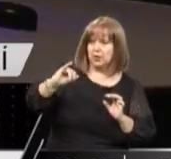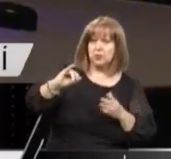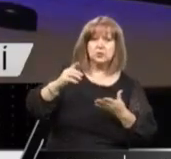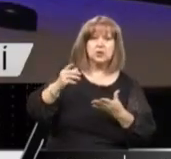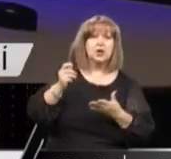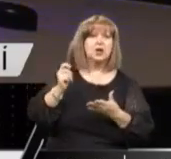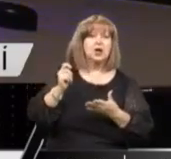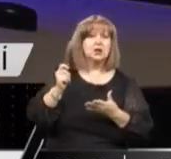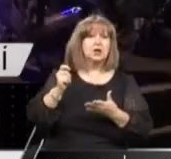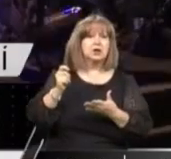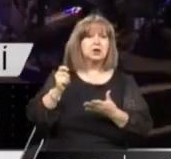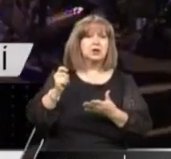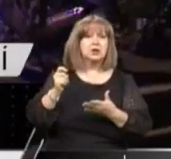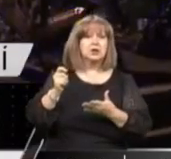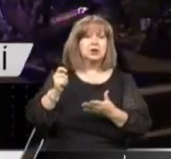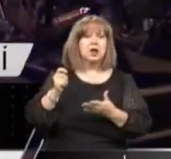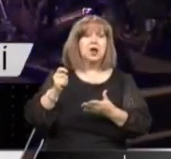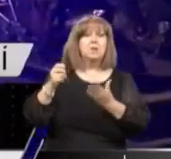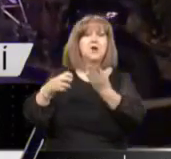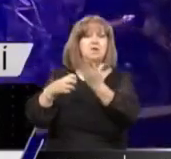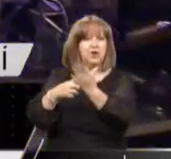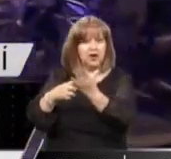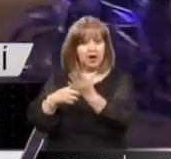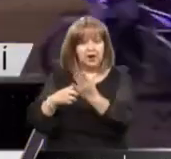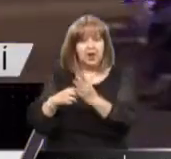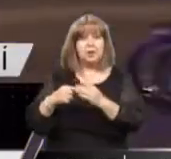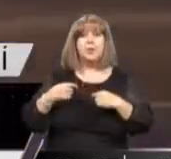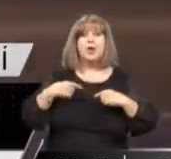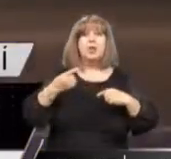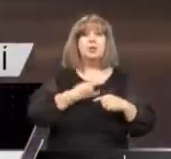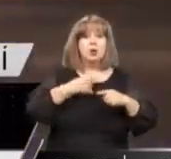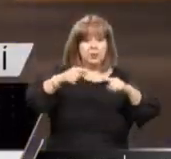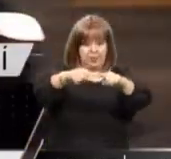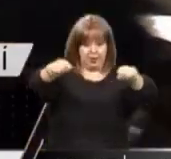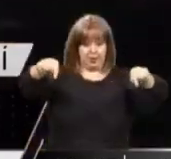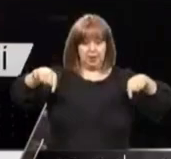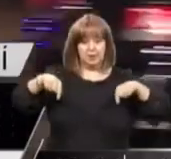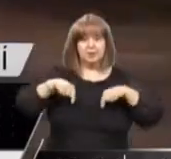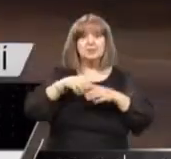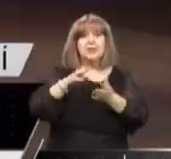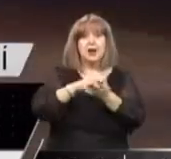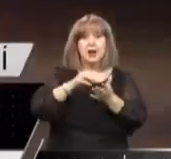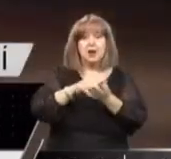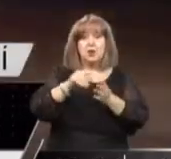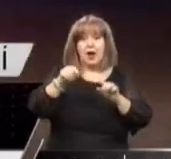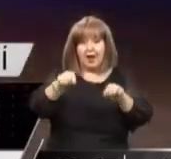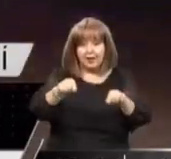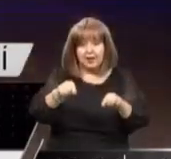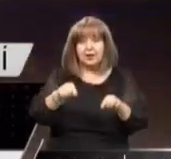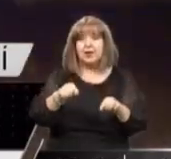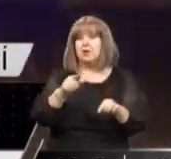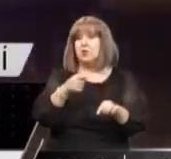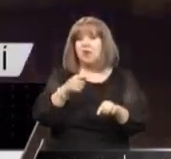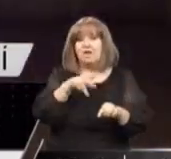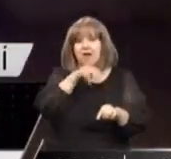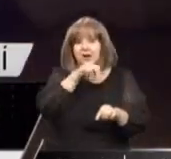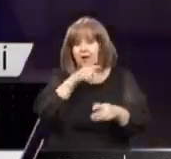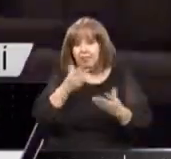corresponda se las tienen que realizar en la fiscalía no el lugar donde ha sucedido el accidente no es un lugar donde